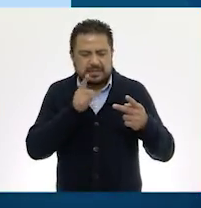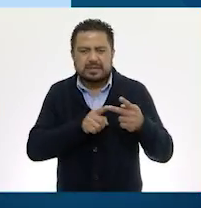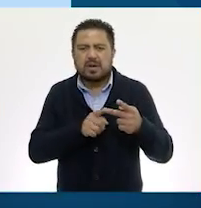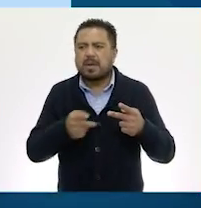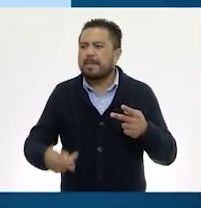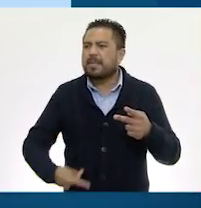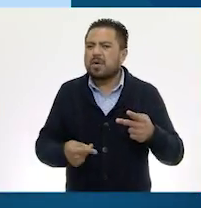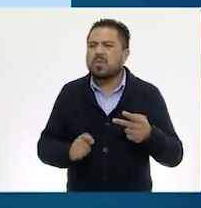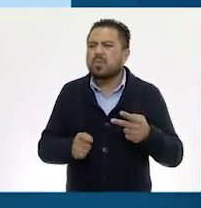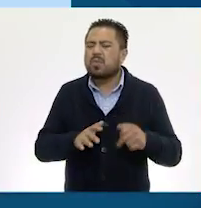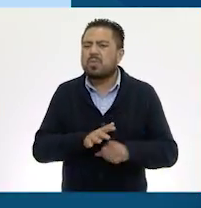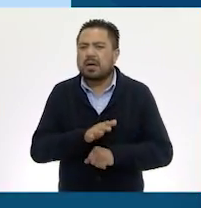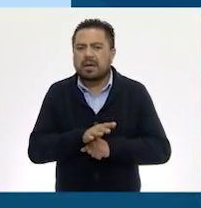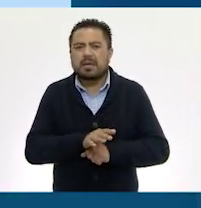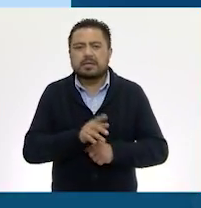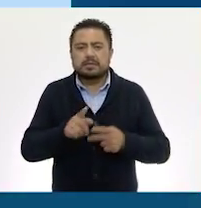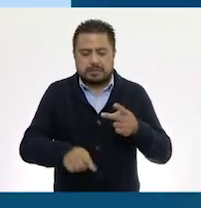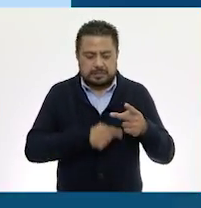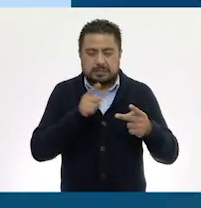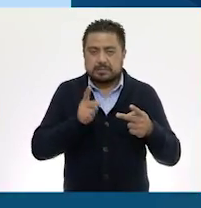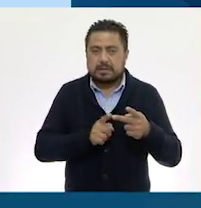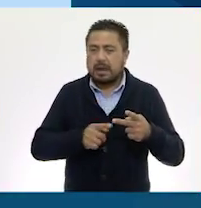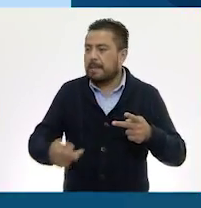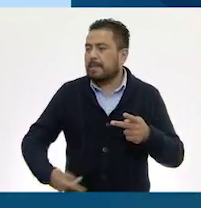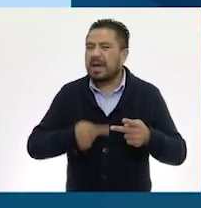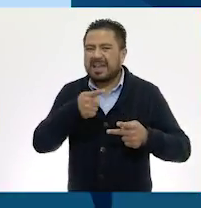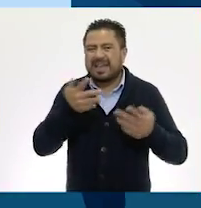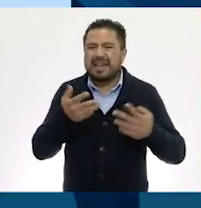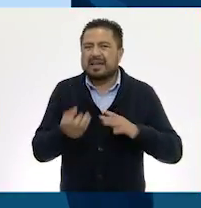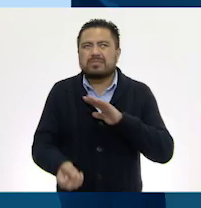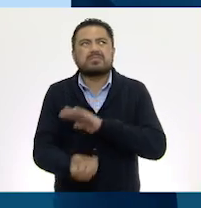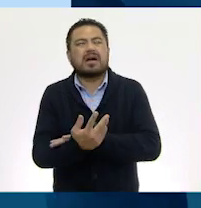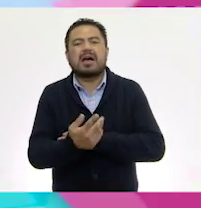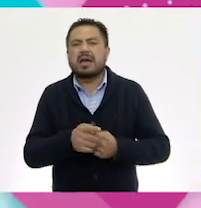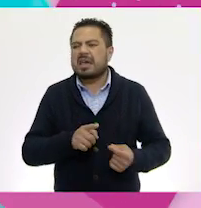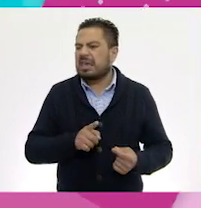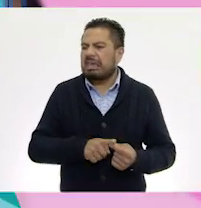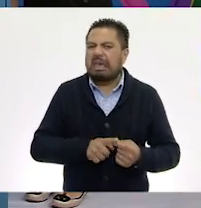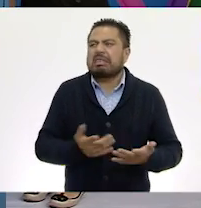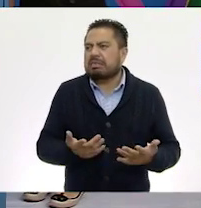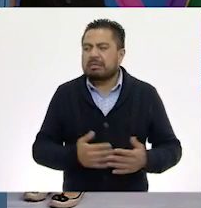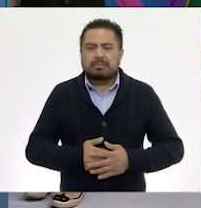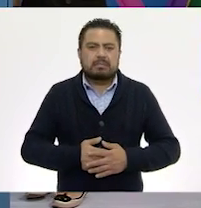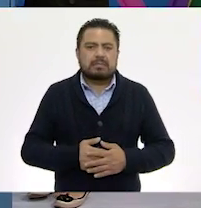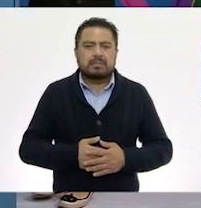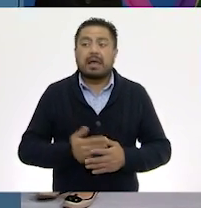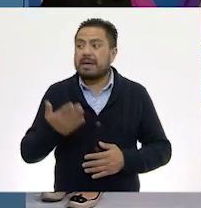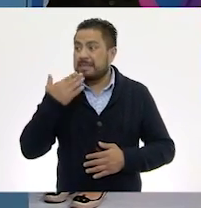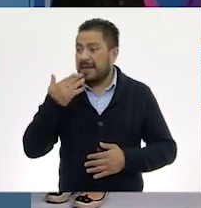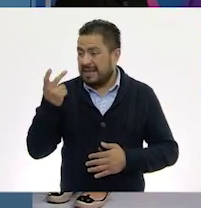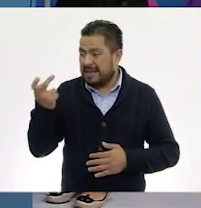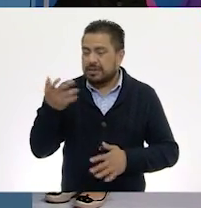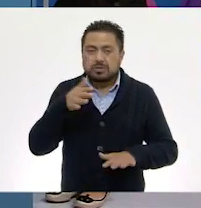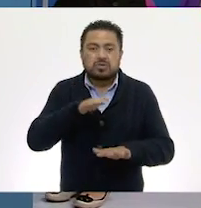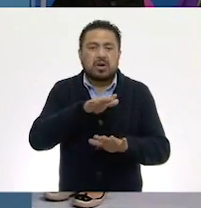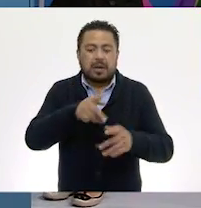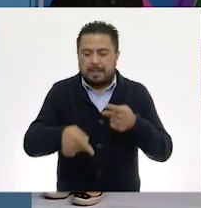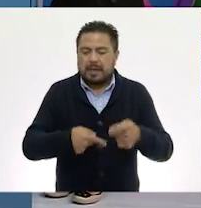pregunta? La segunda pregunta que formulaste es ¿quién? Muy bien, muy bien. Sobre